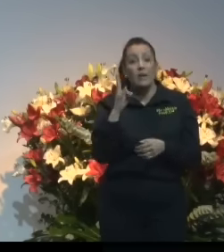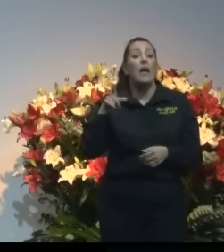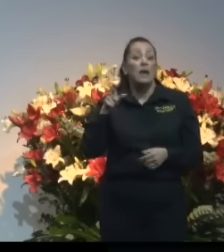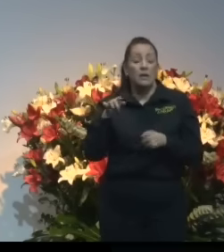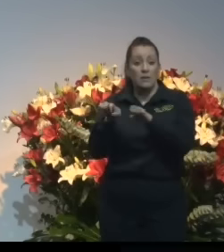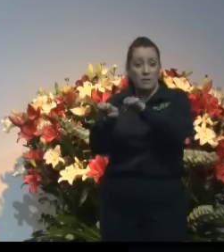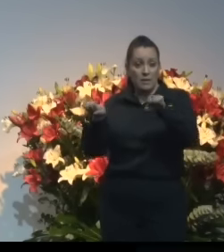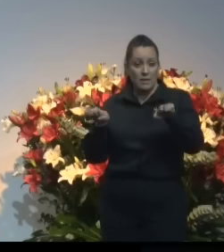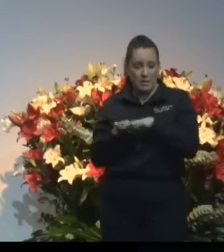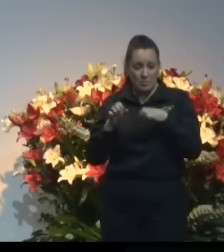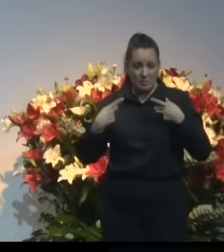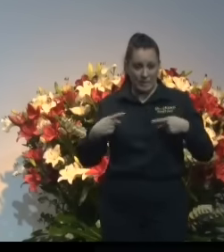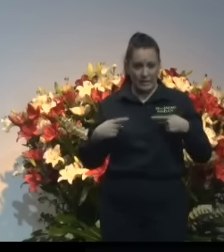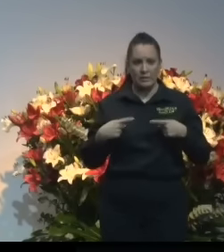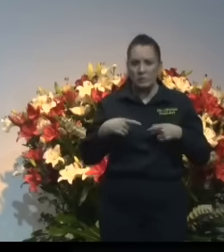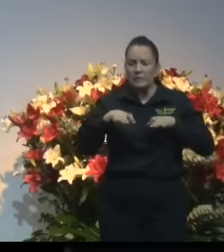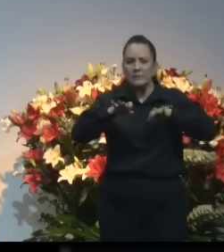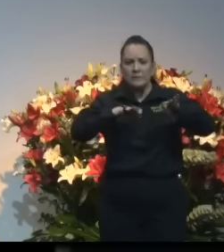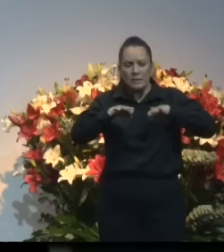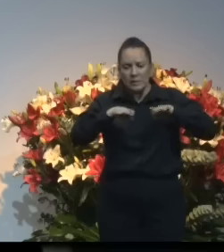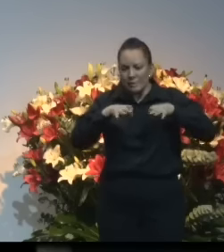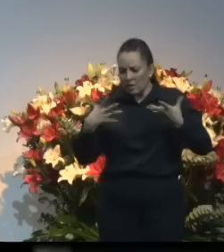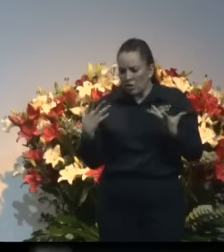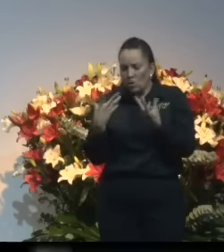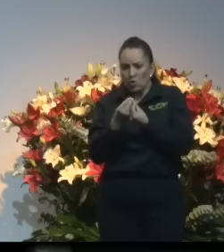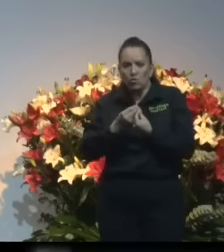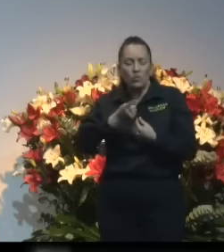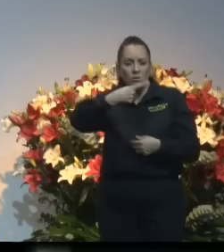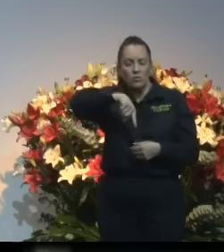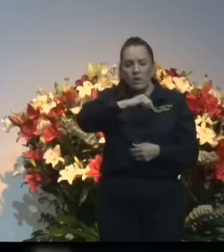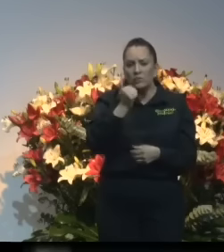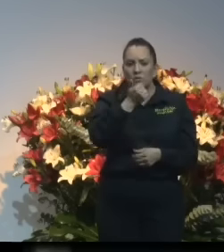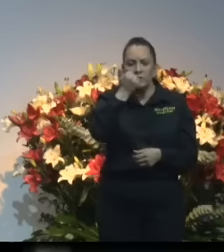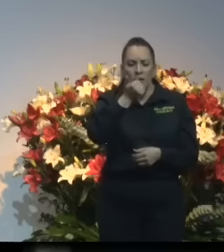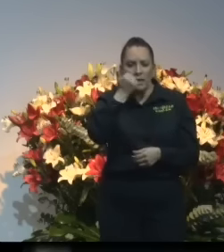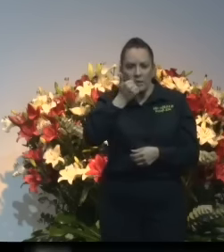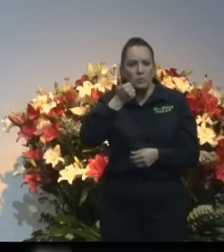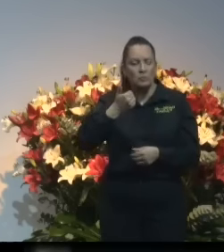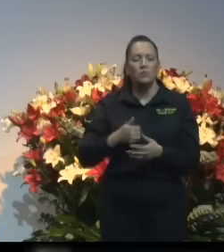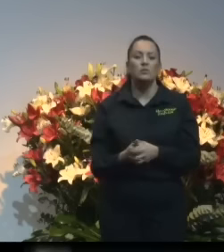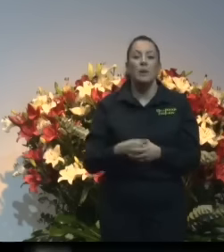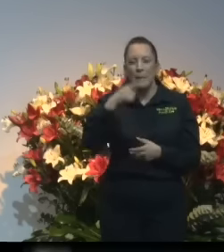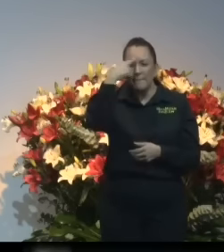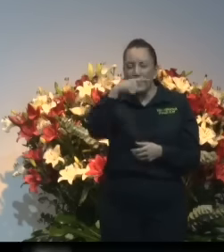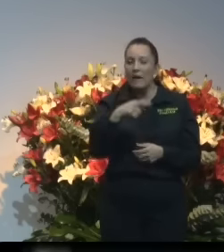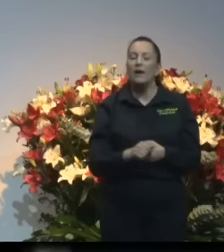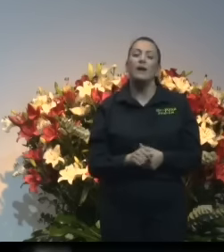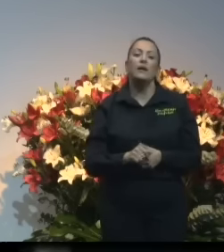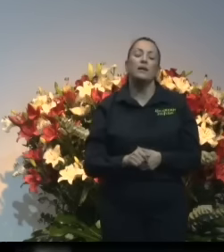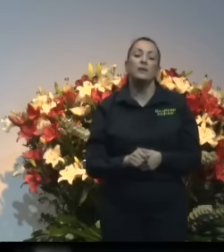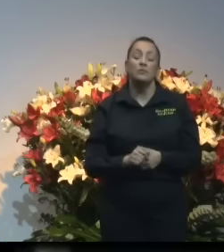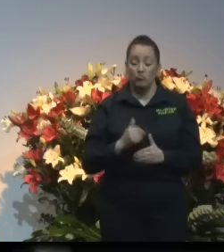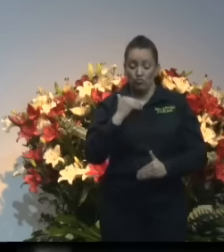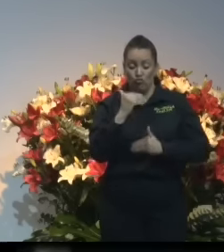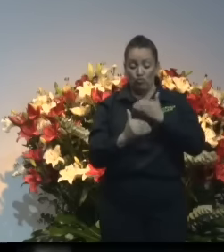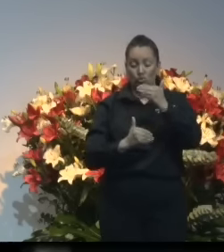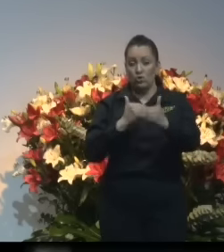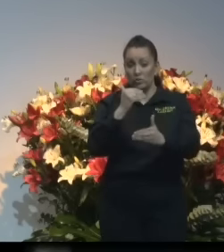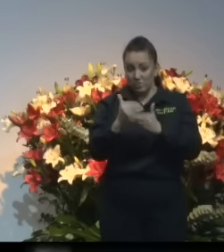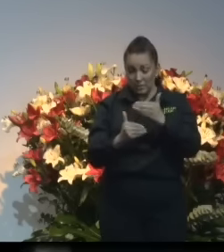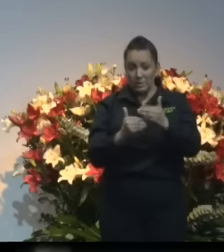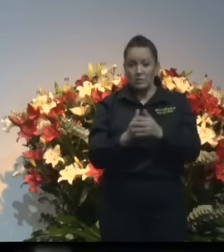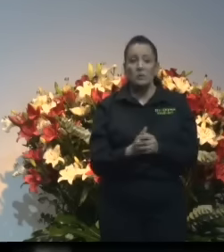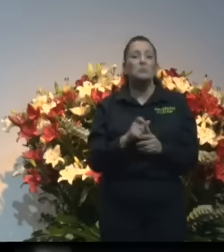verificadores trabajó mano a mano con estudiantes de esta casa para revisar los procesos y